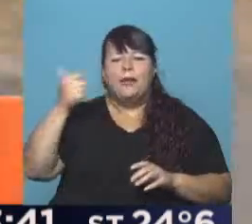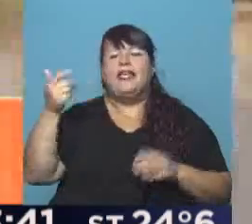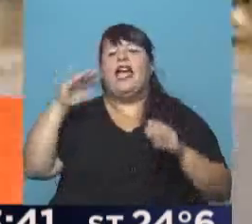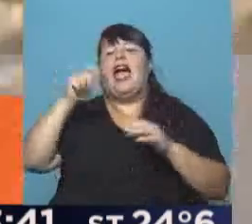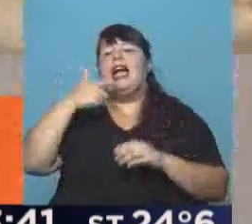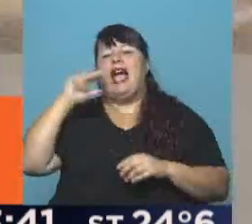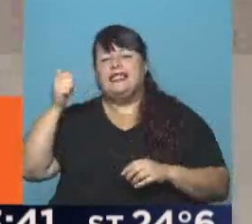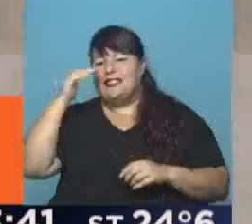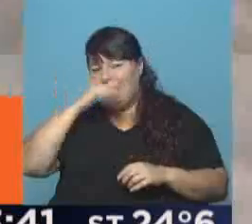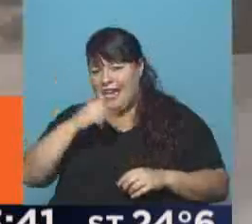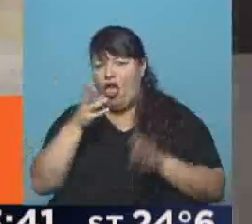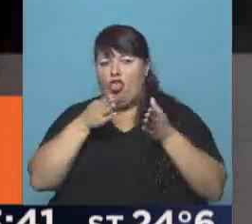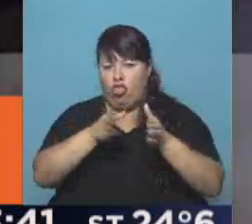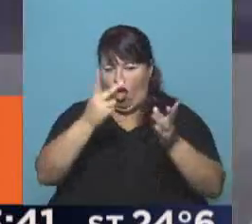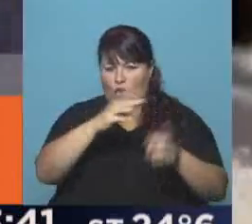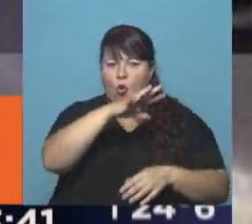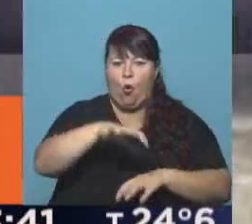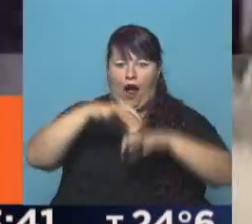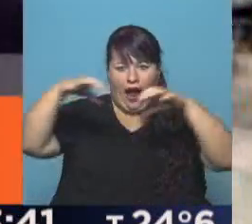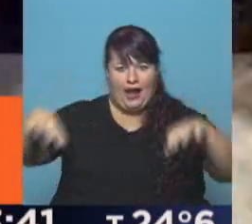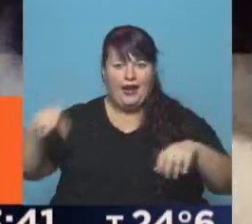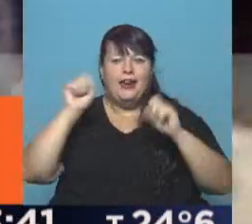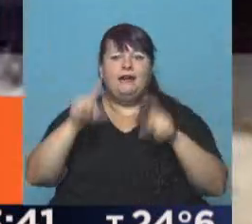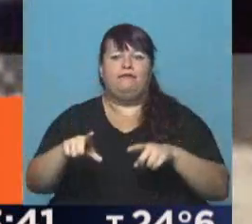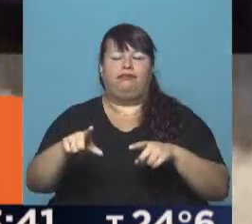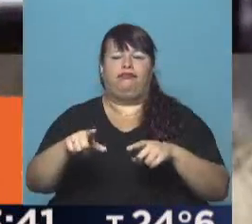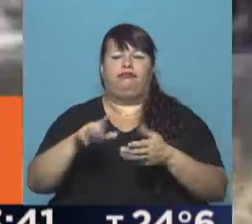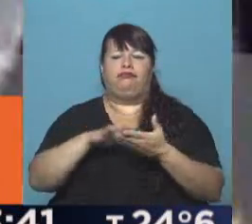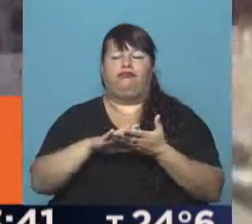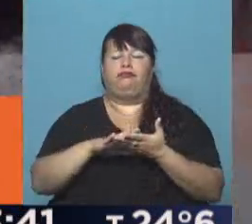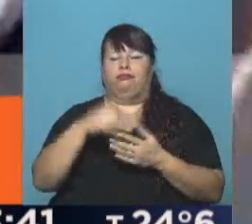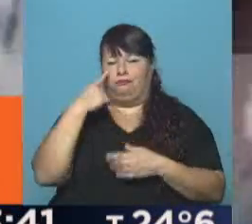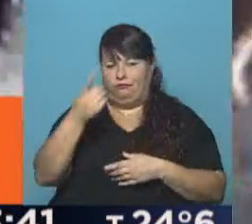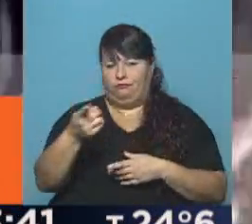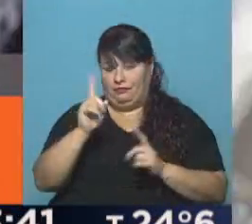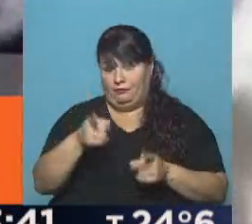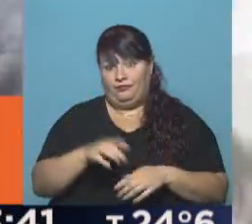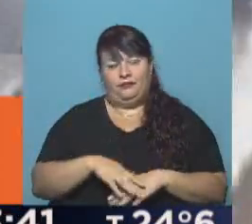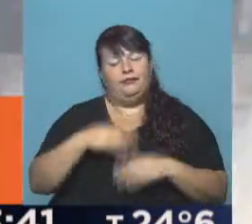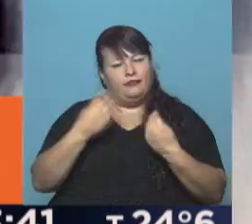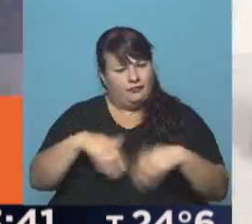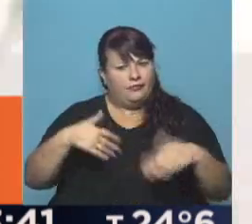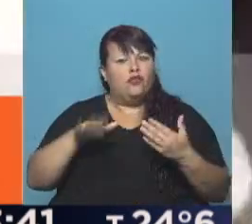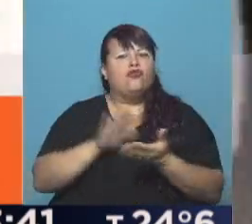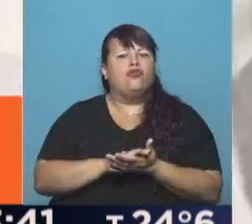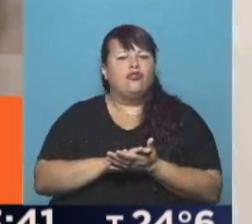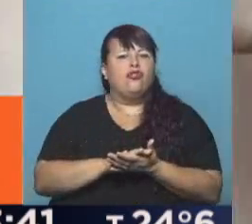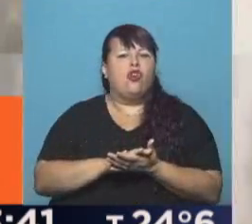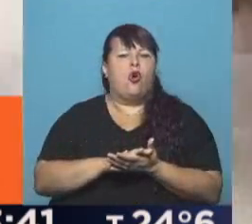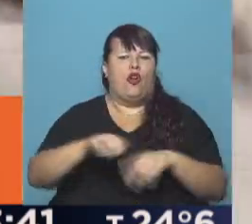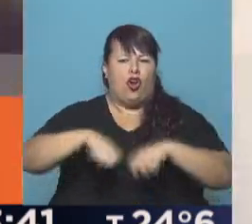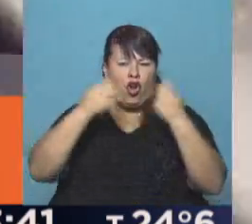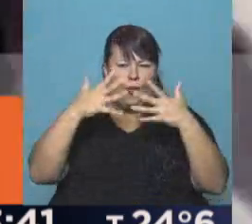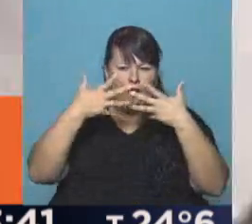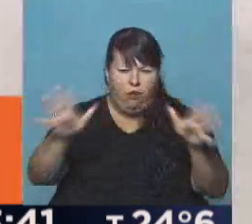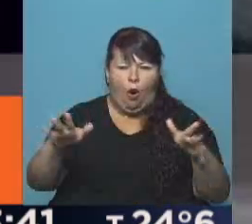negra es a sólo dos tramos las localidades correspondientes a los tramos donde se vieron es esa y hay decenas que tienen que ver también con la rotura